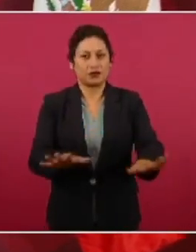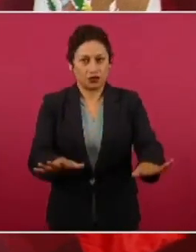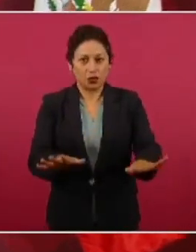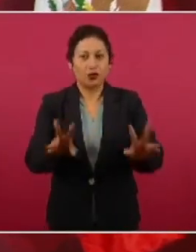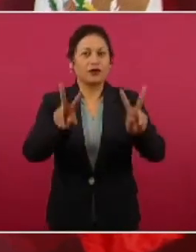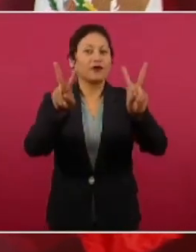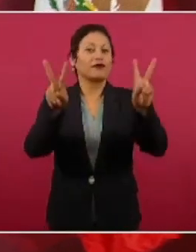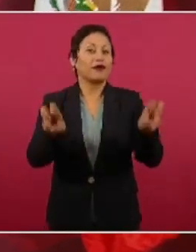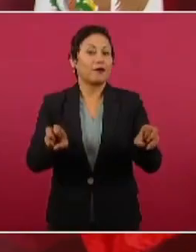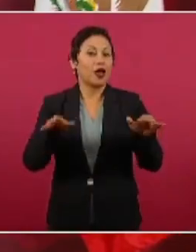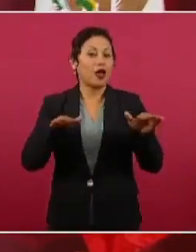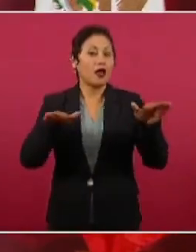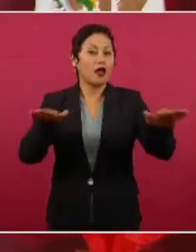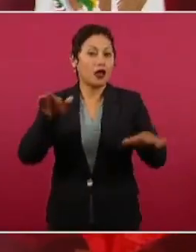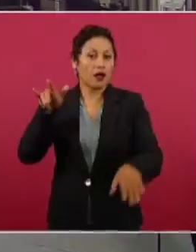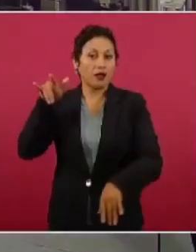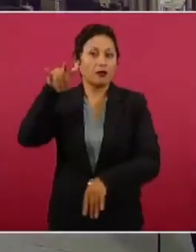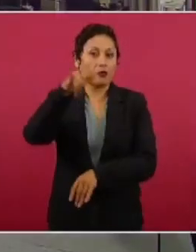aeropuerto